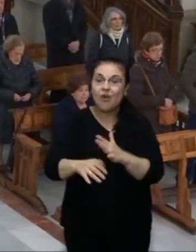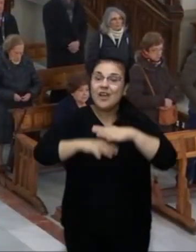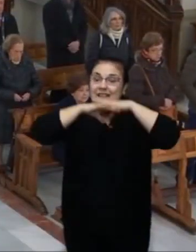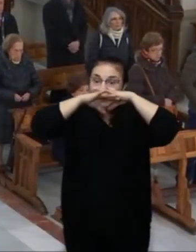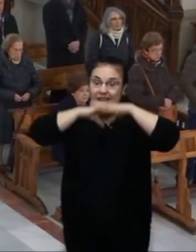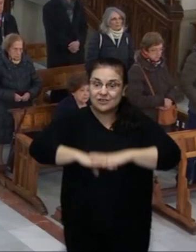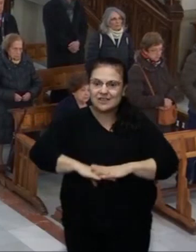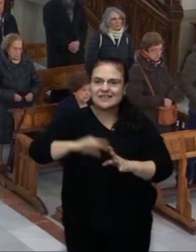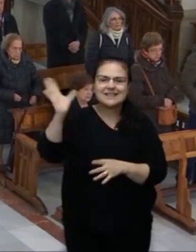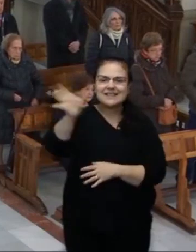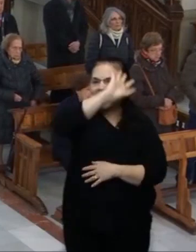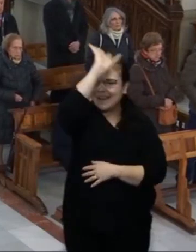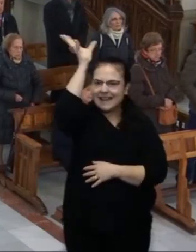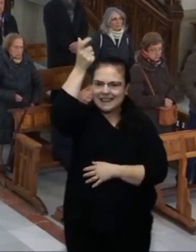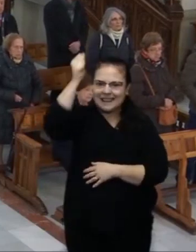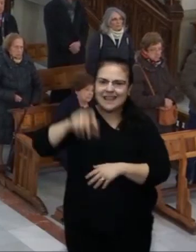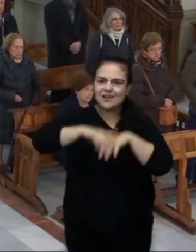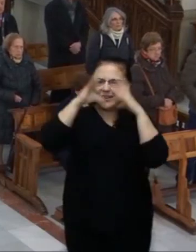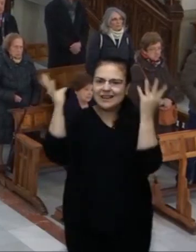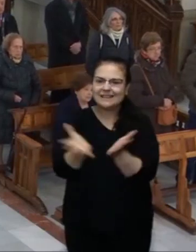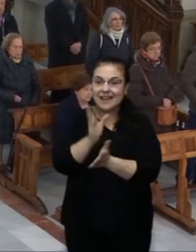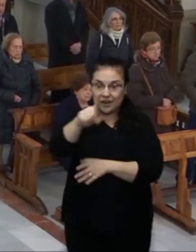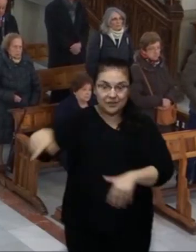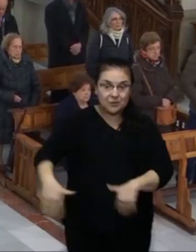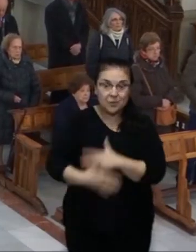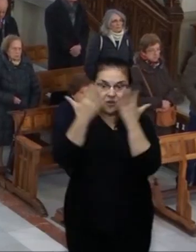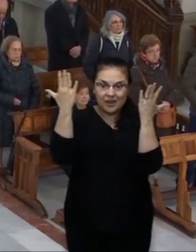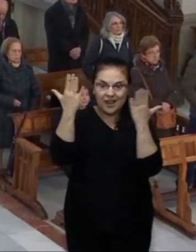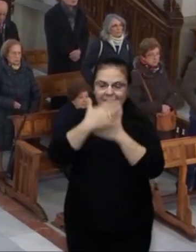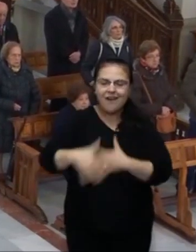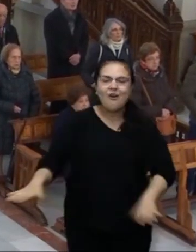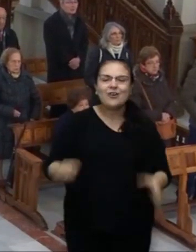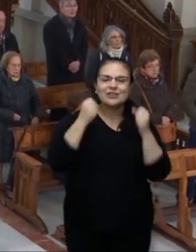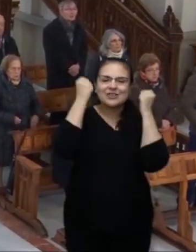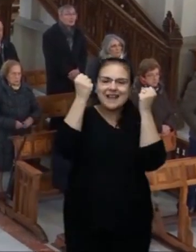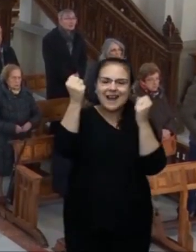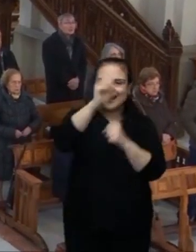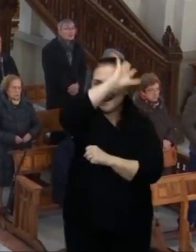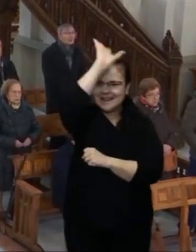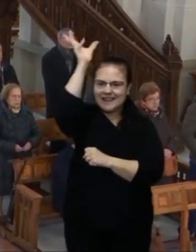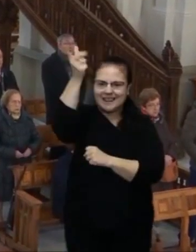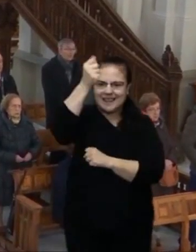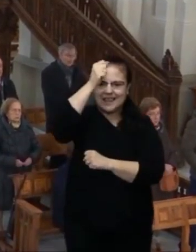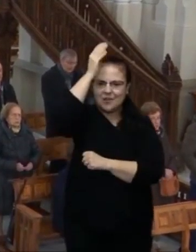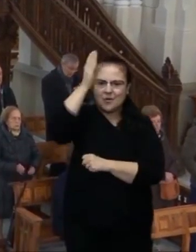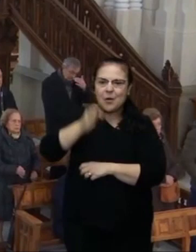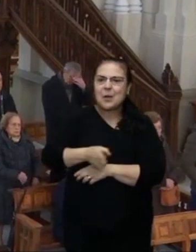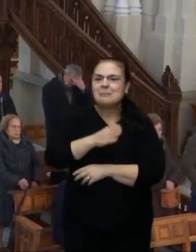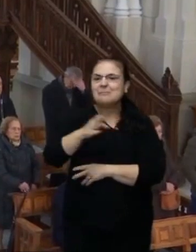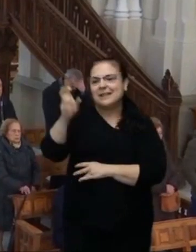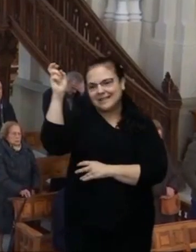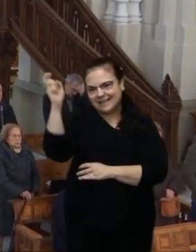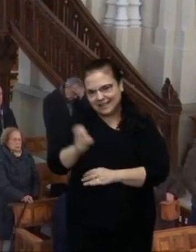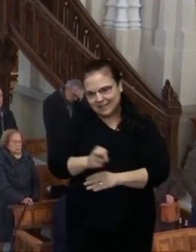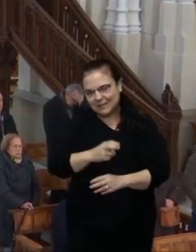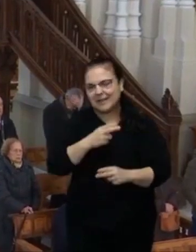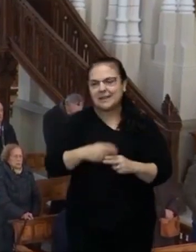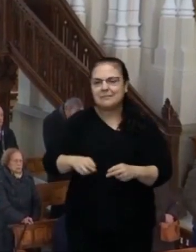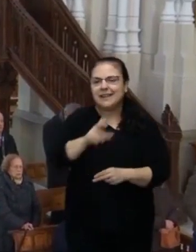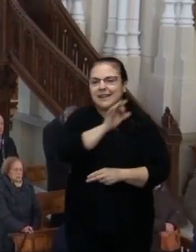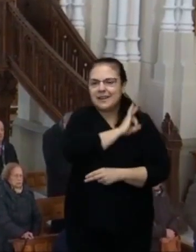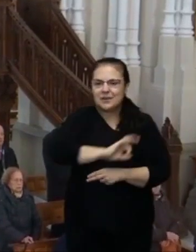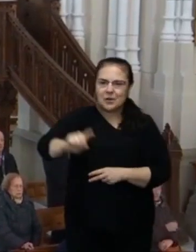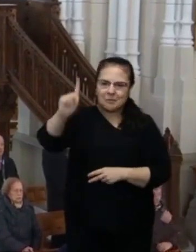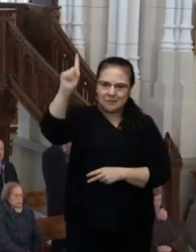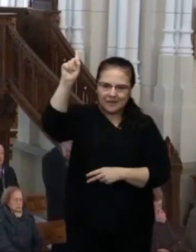universo. Llenos están el cielo y la tierra de tu gloria. Hosana en el cielo. Bendito el